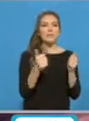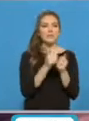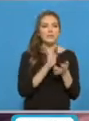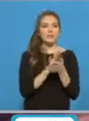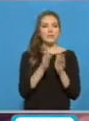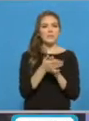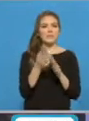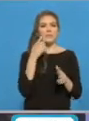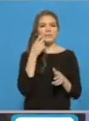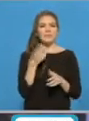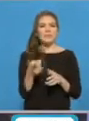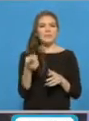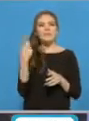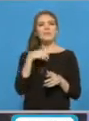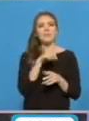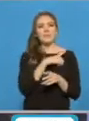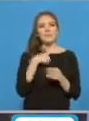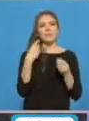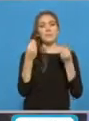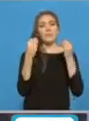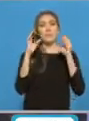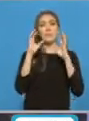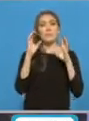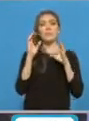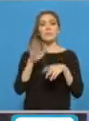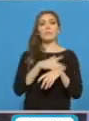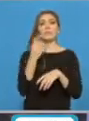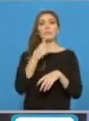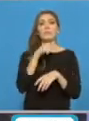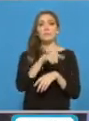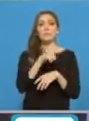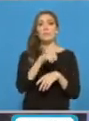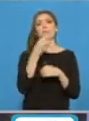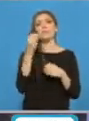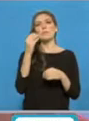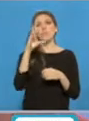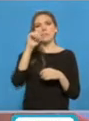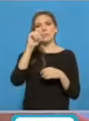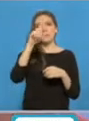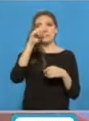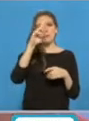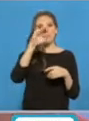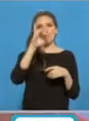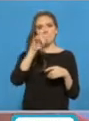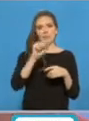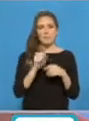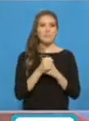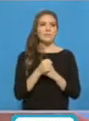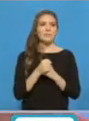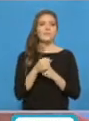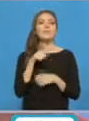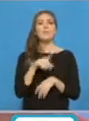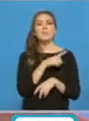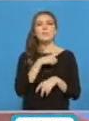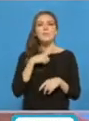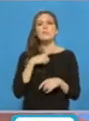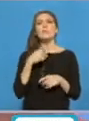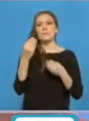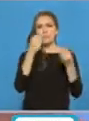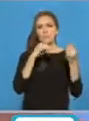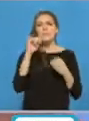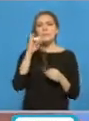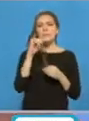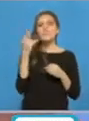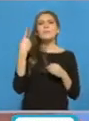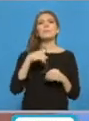bueno, evidentemente aquí hay que tener mucho cuidado porque el aporte calórico se eleva. Entonces, la clave está en la moderación. Así Vamos es. a